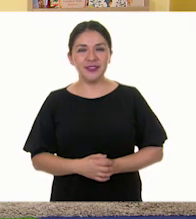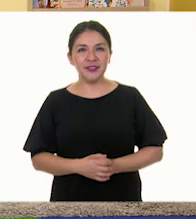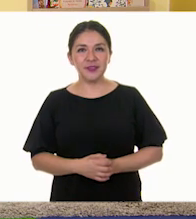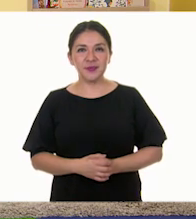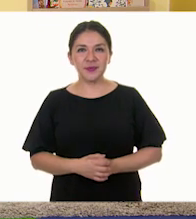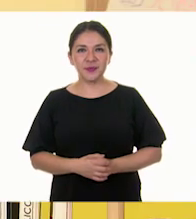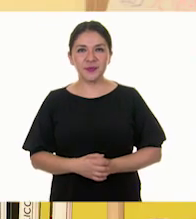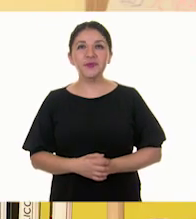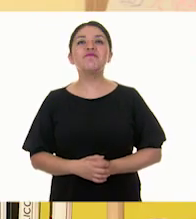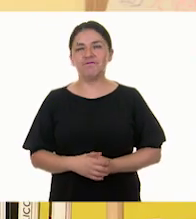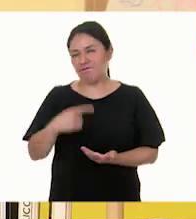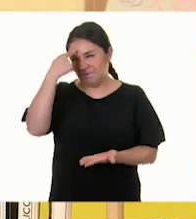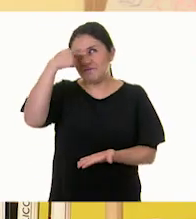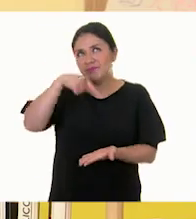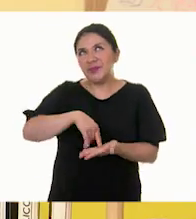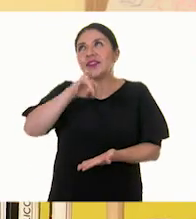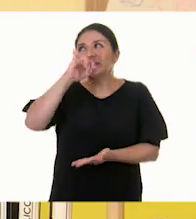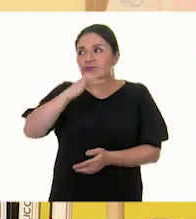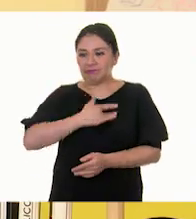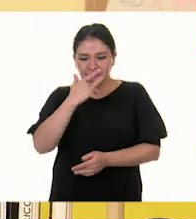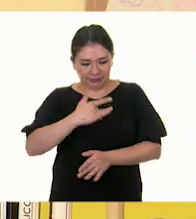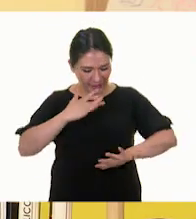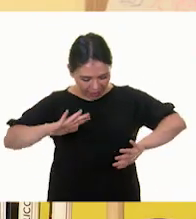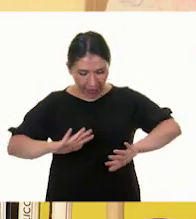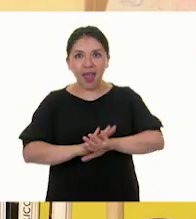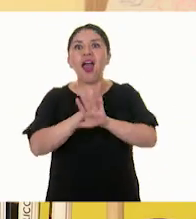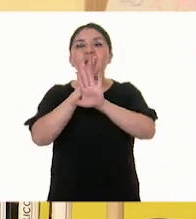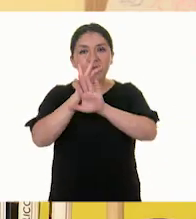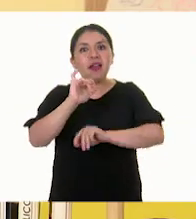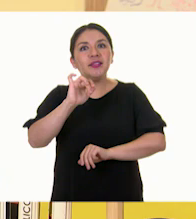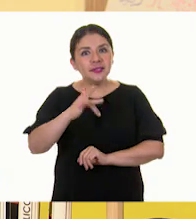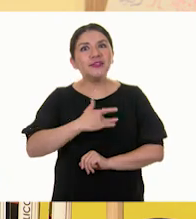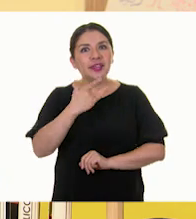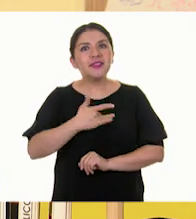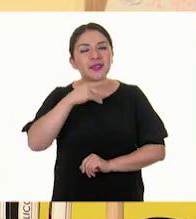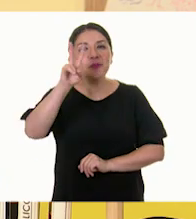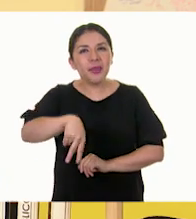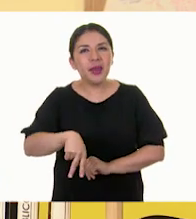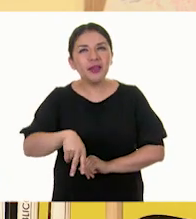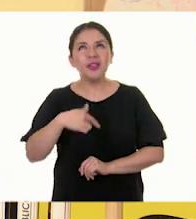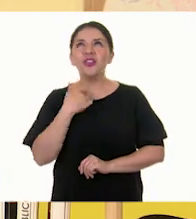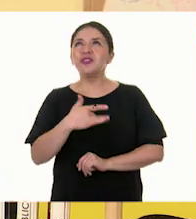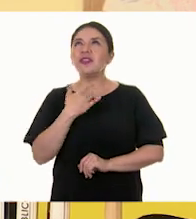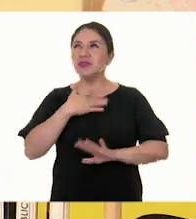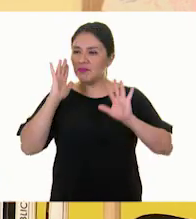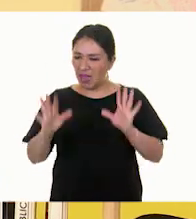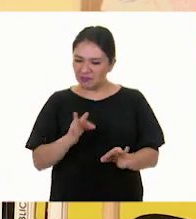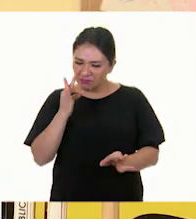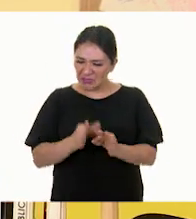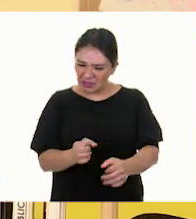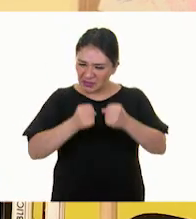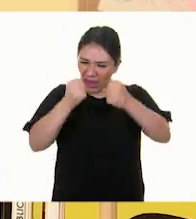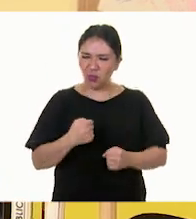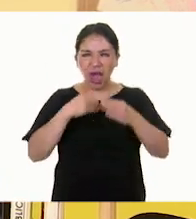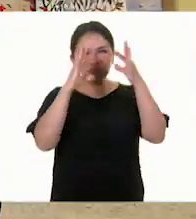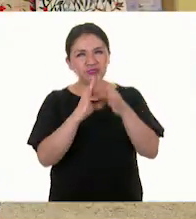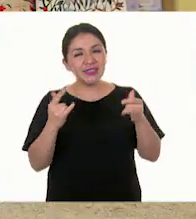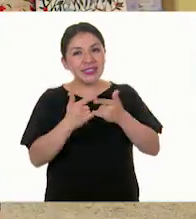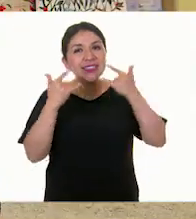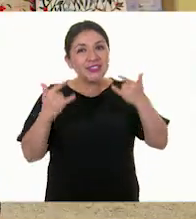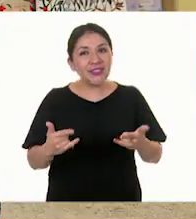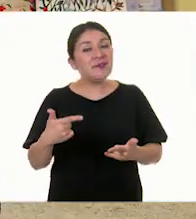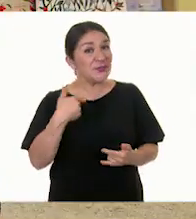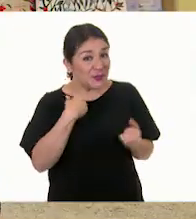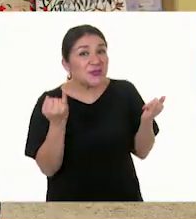¡Uf! Creo que está funcionando. Está funcionando, Lili. Ahora me siento lista y segura para contar cuentos.